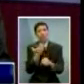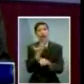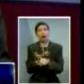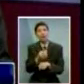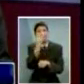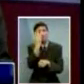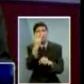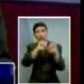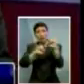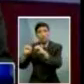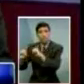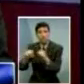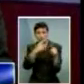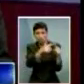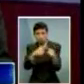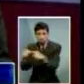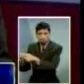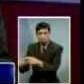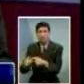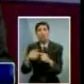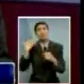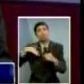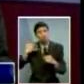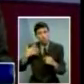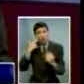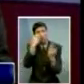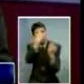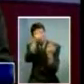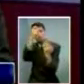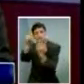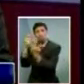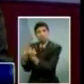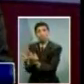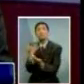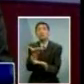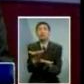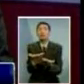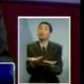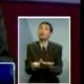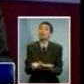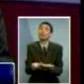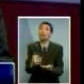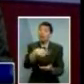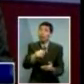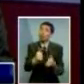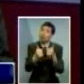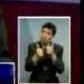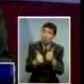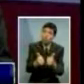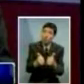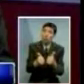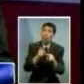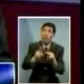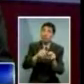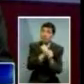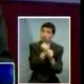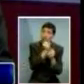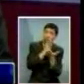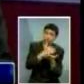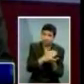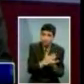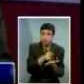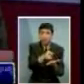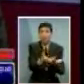consorcios muy importantes, muy calificados, que resultaron adecuados desde el punto de vista técnico y que presentaron